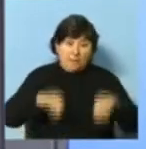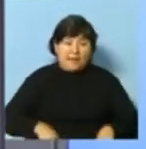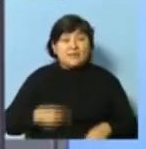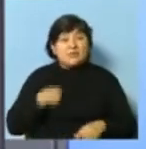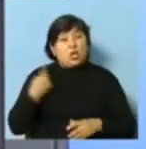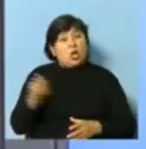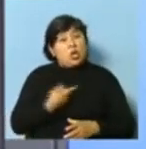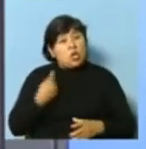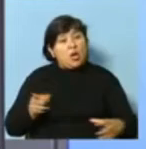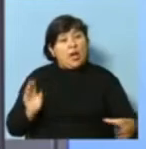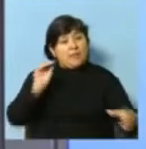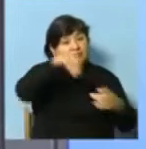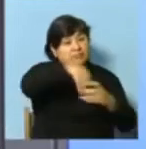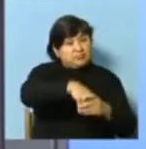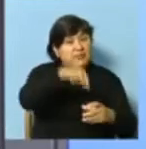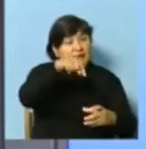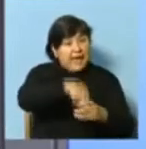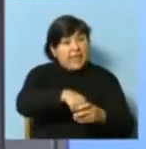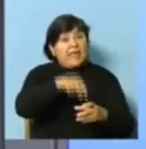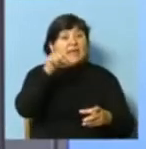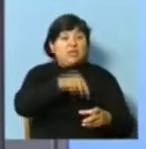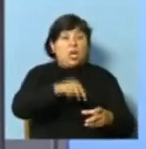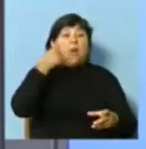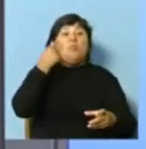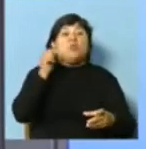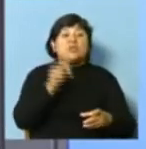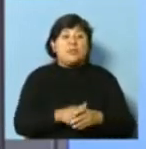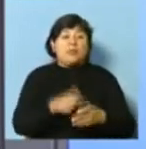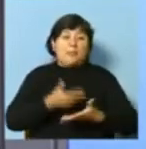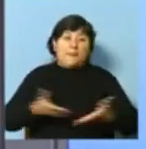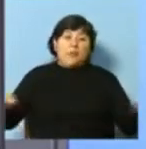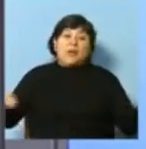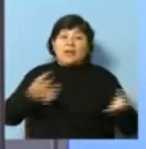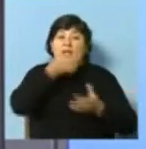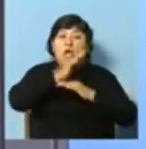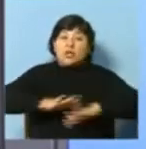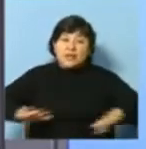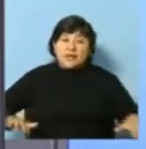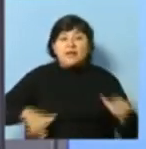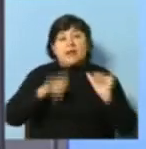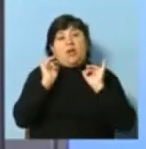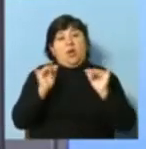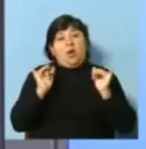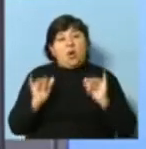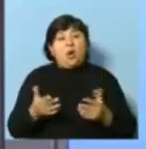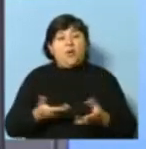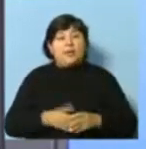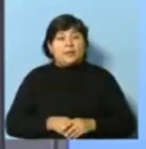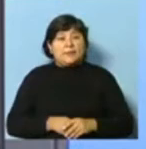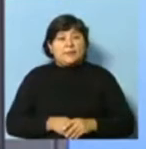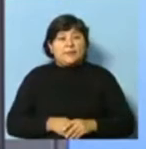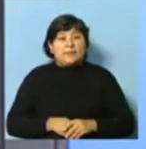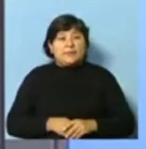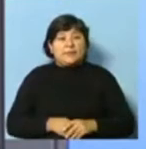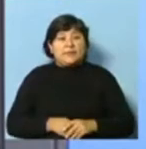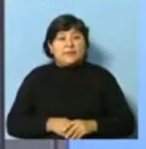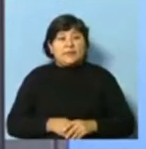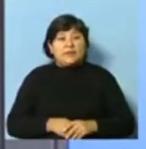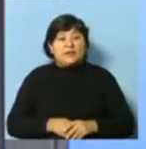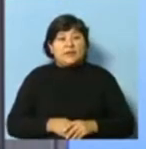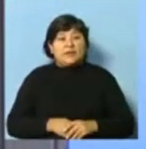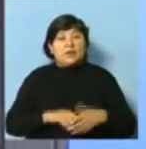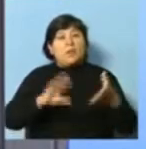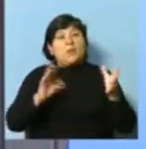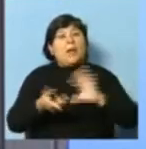que tiene el municipio para trabajar el tema de los niños y de los jóvenes como aquellos temas